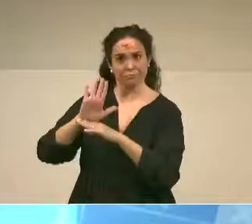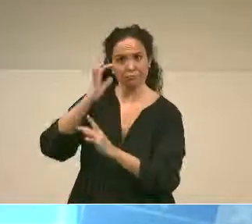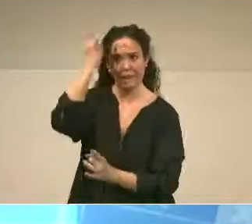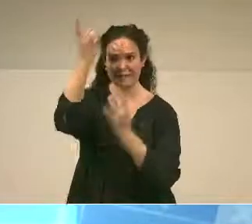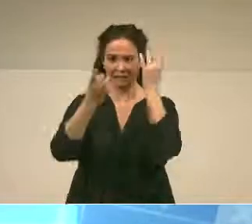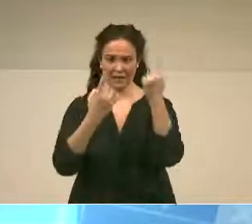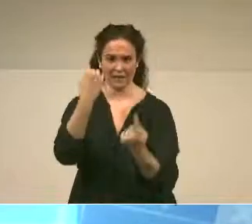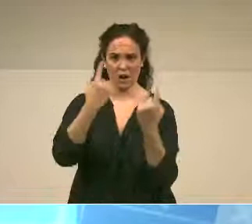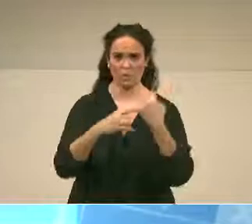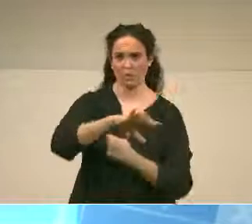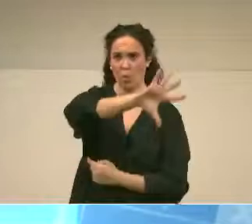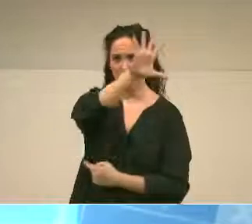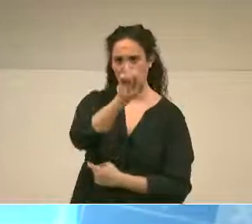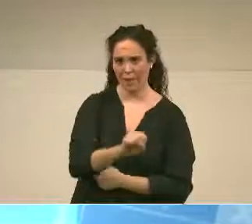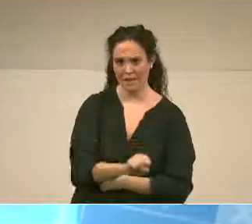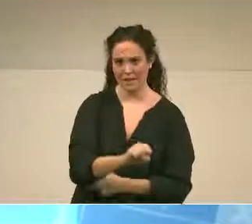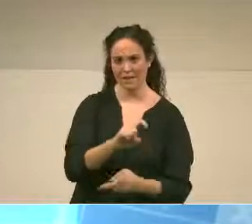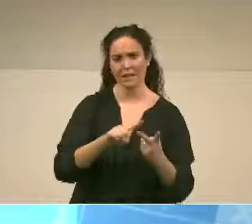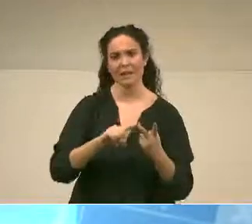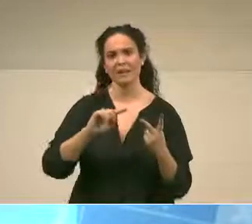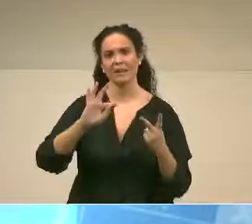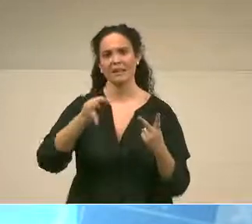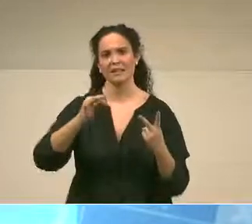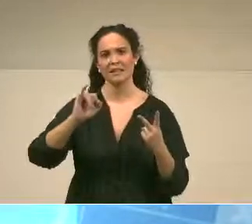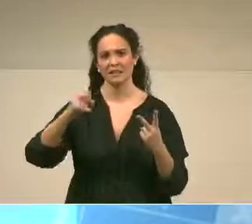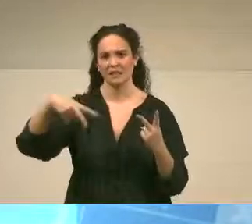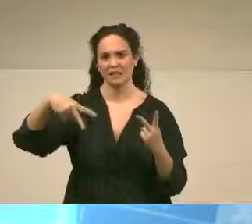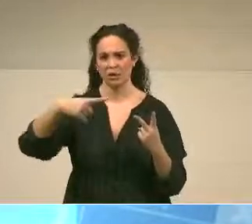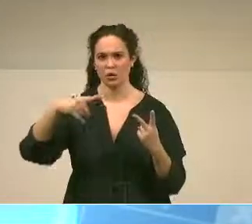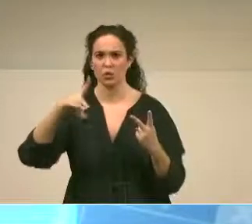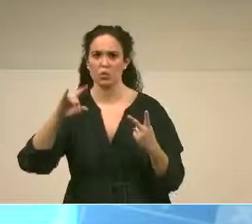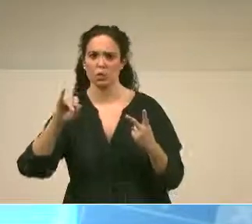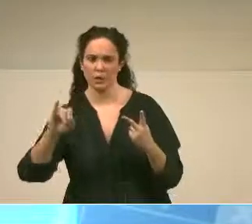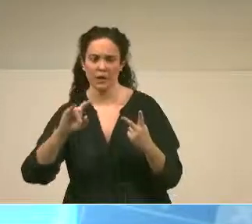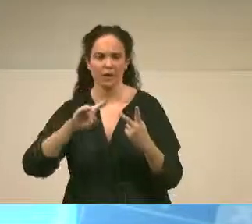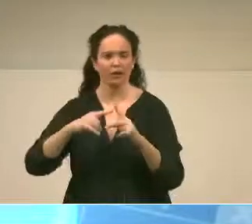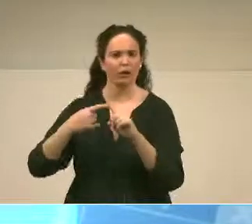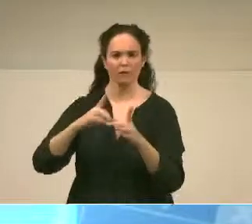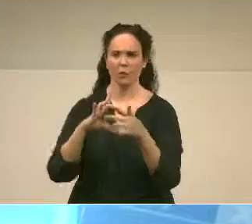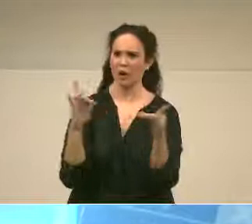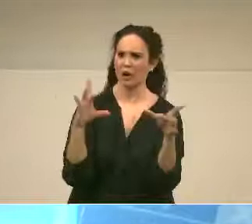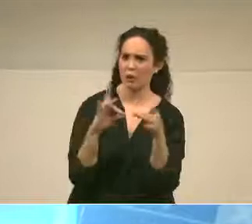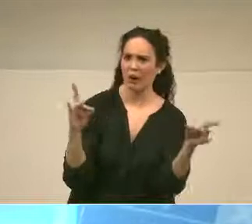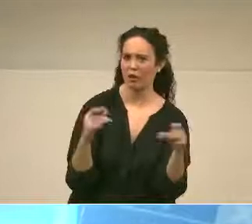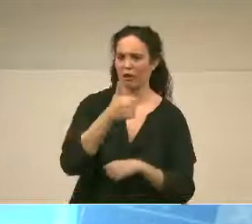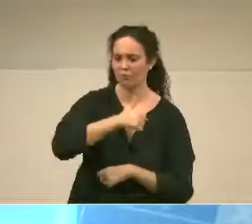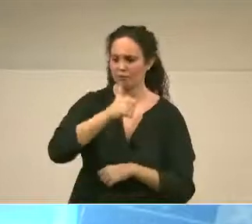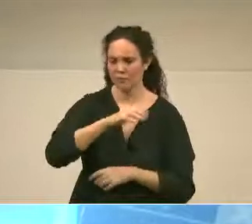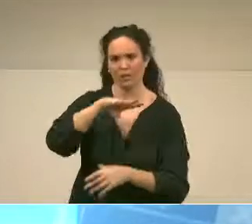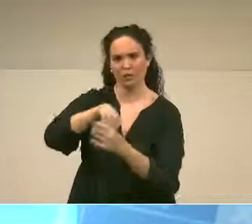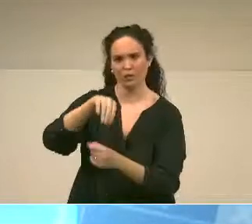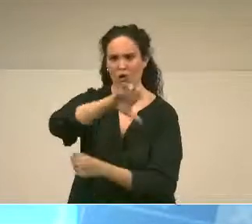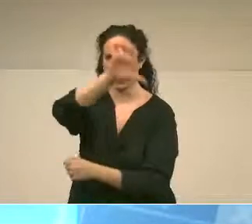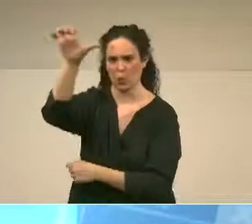en Urdaibai y en Txingudi que pueden ser consideradas, además, como parte de ese mecanismo de recuperación y resiliencia de Europa.